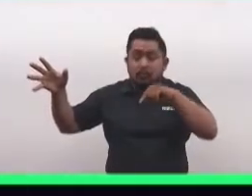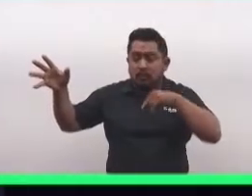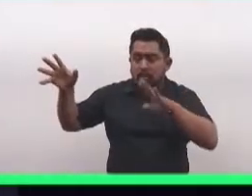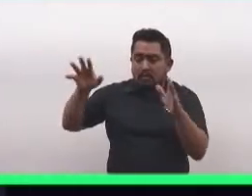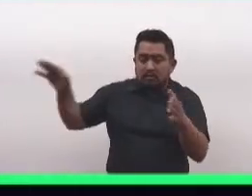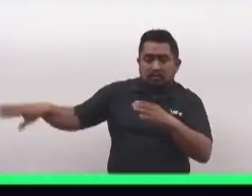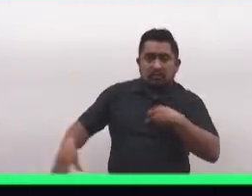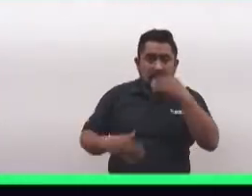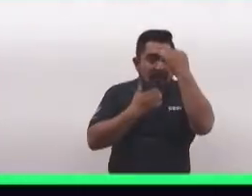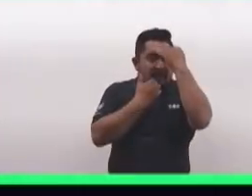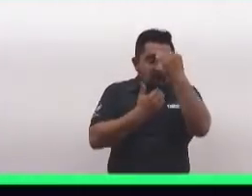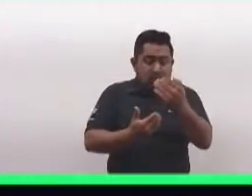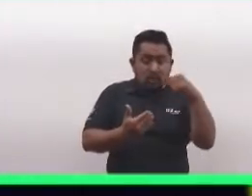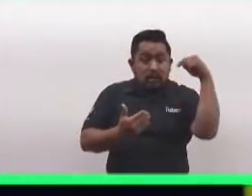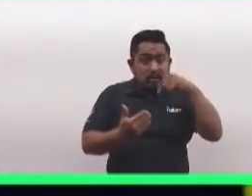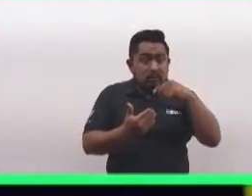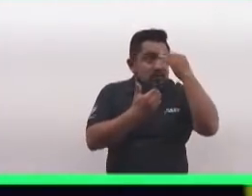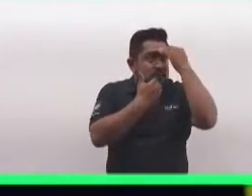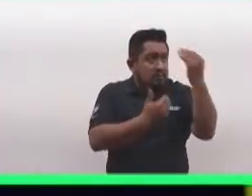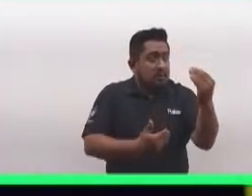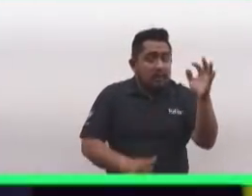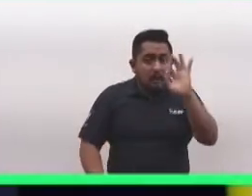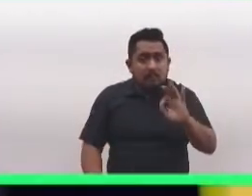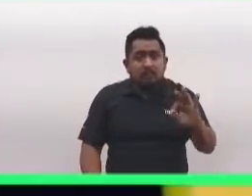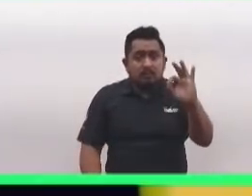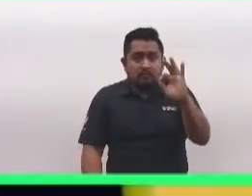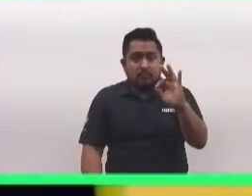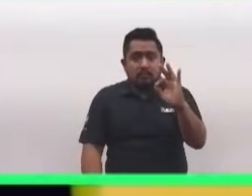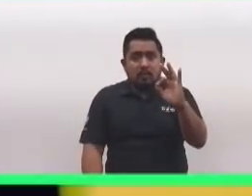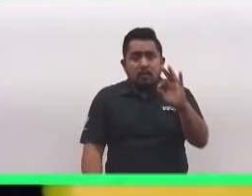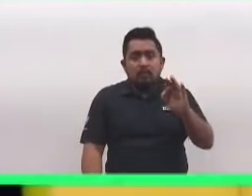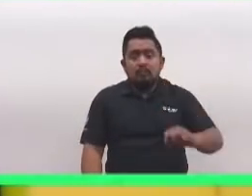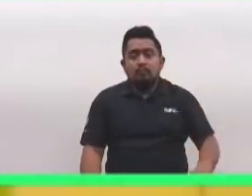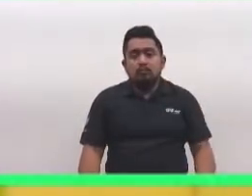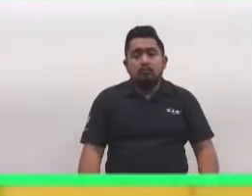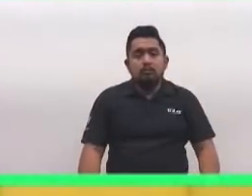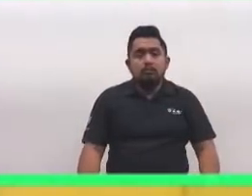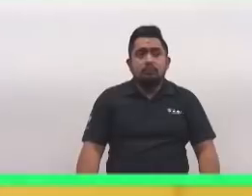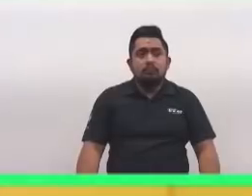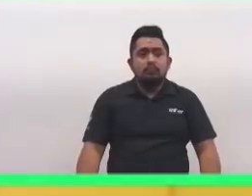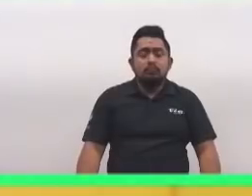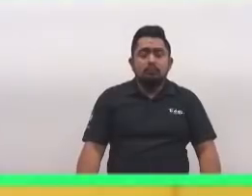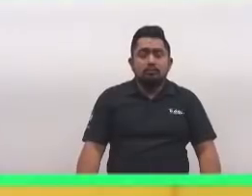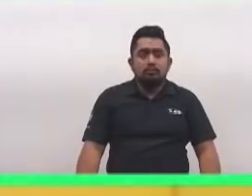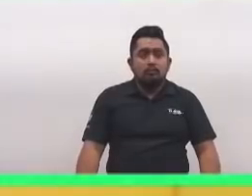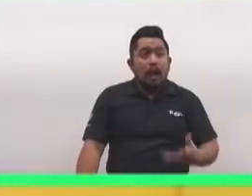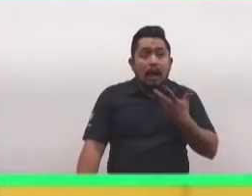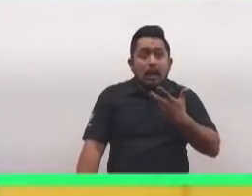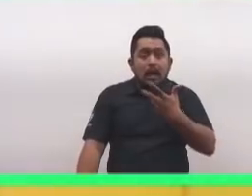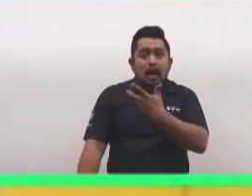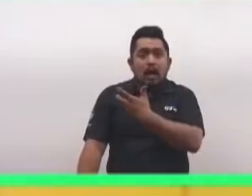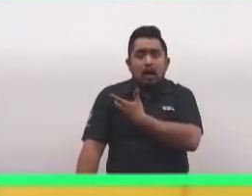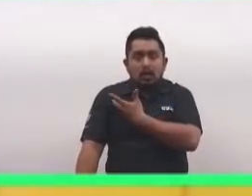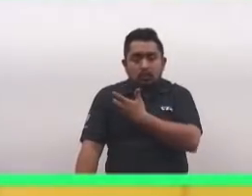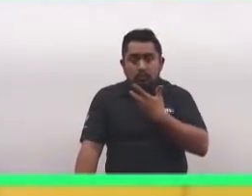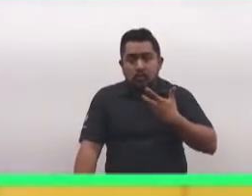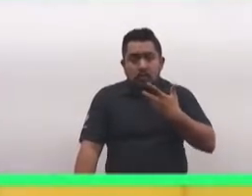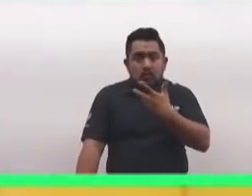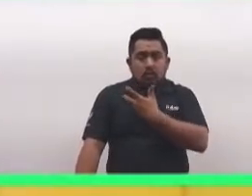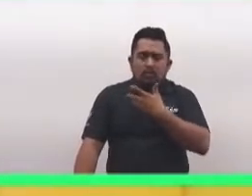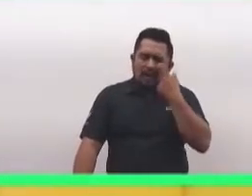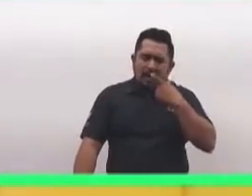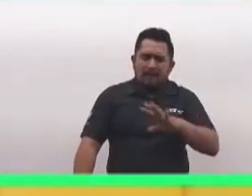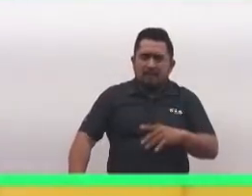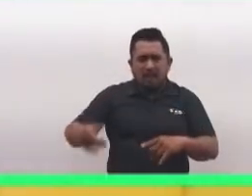puerta a la bendición la falta de obediencia es sinónimo de apatía cuántos de nosotros hemos vivido momentos que llega alguna